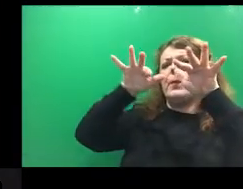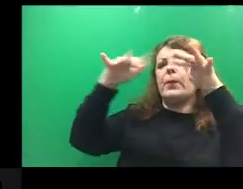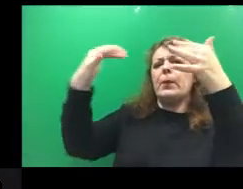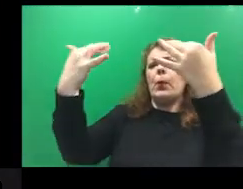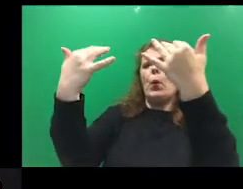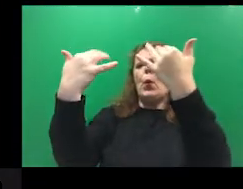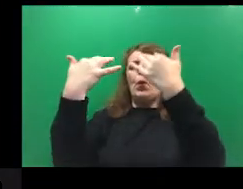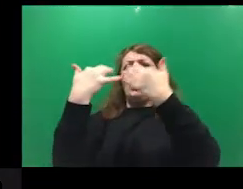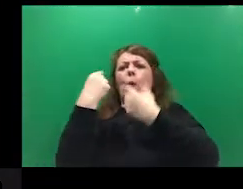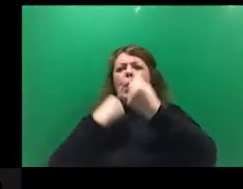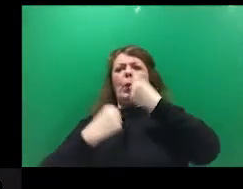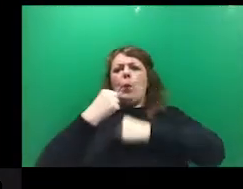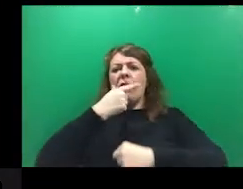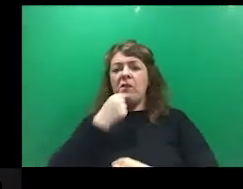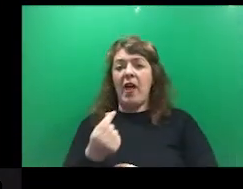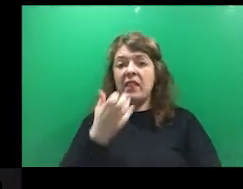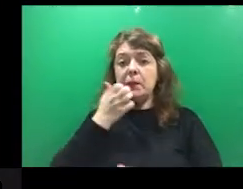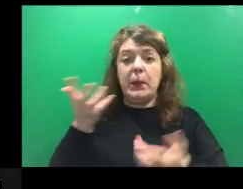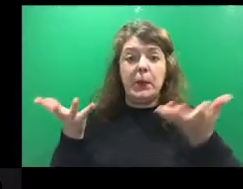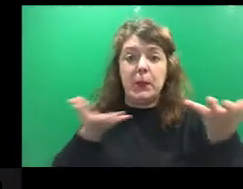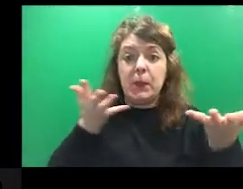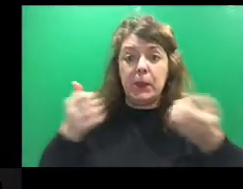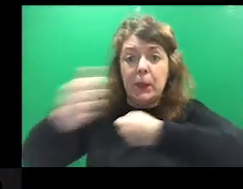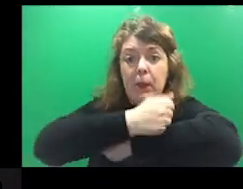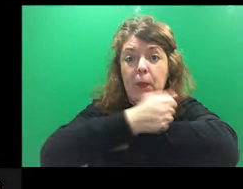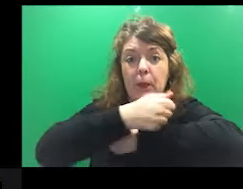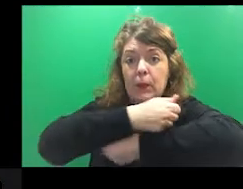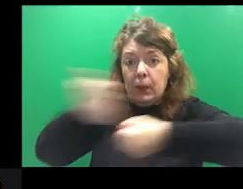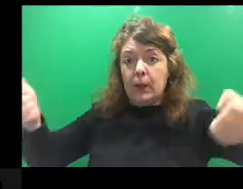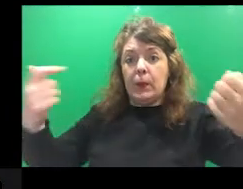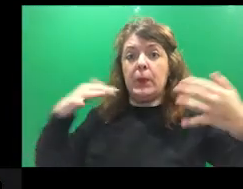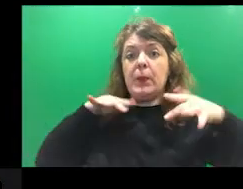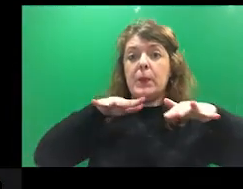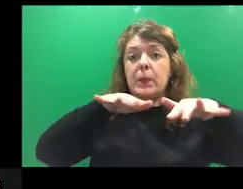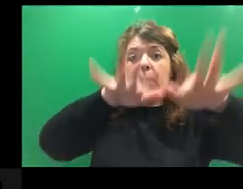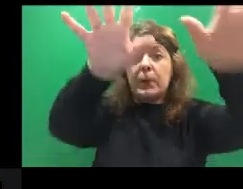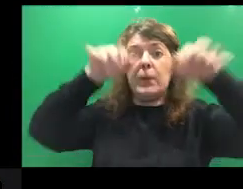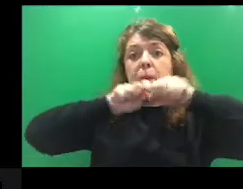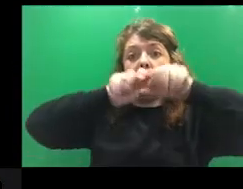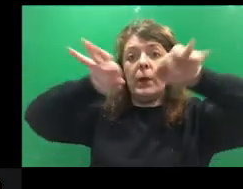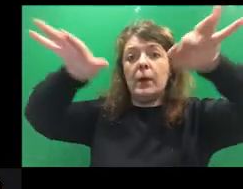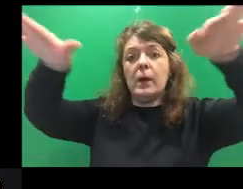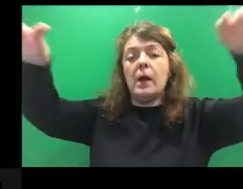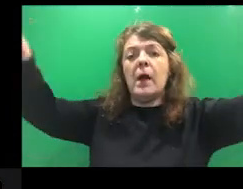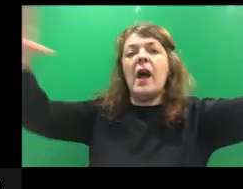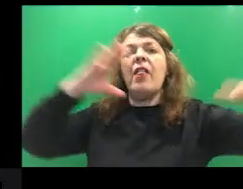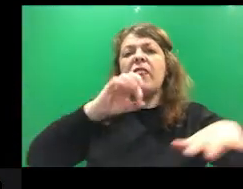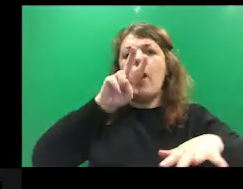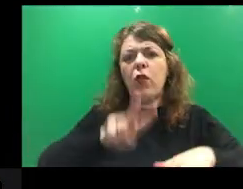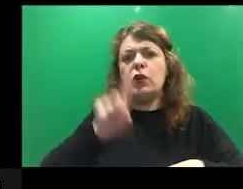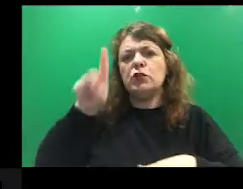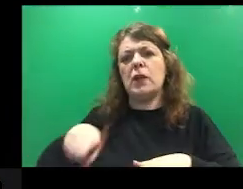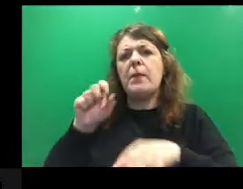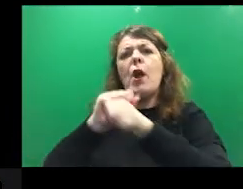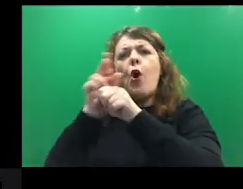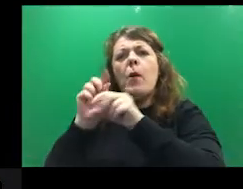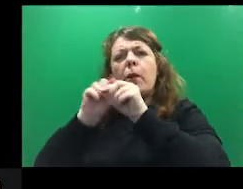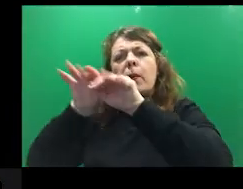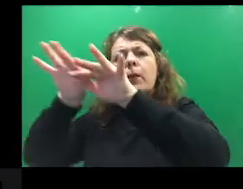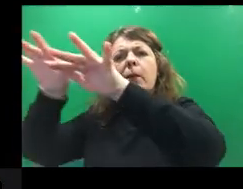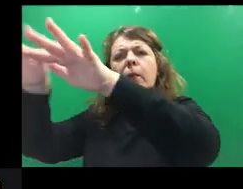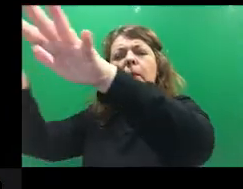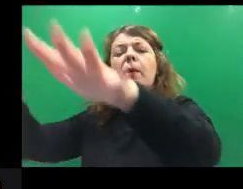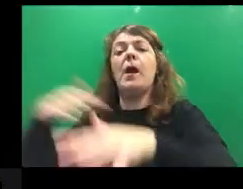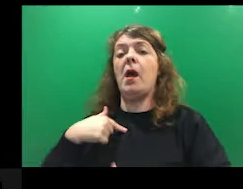haya aerosoles que nos puedan infectar. Si ventilamos la sala y el CO2 y los aerosoles se van a dispersar, de